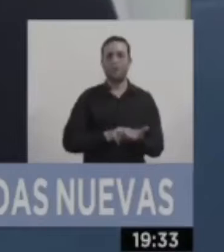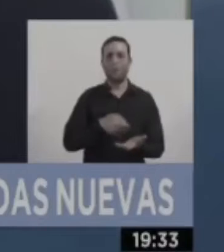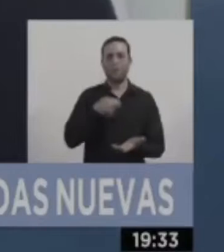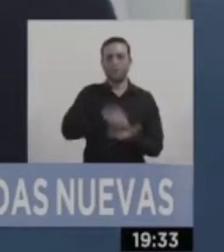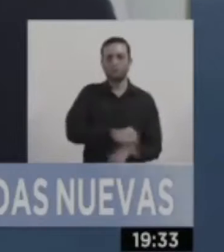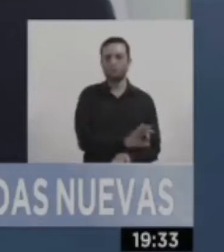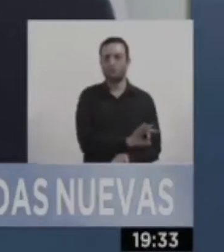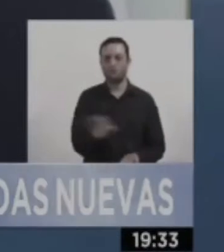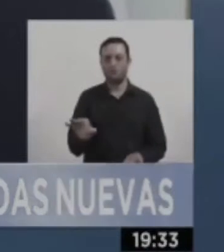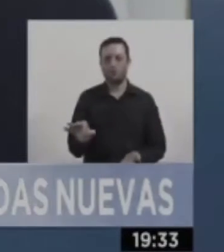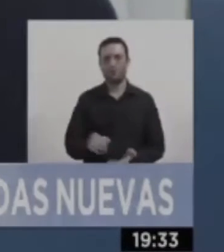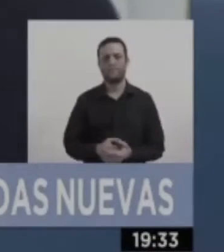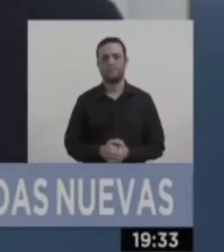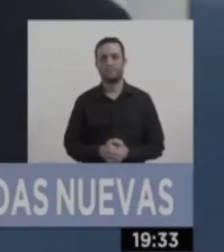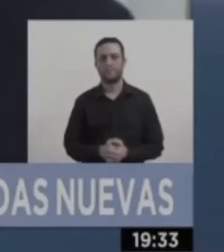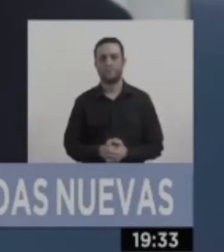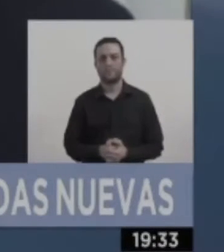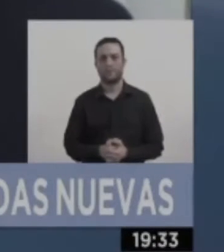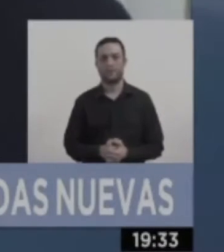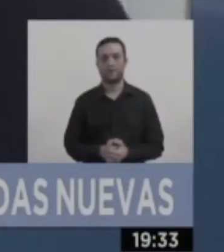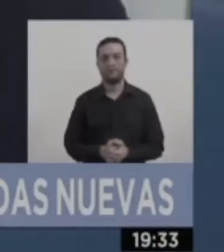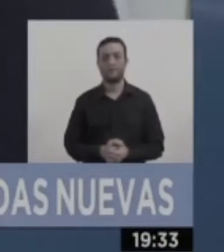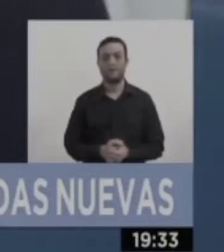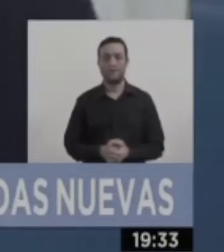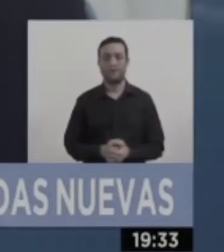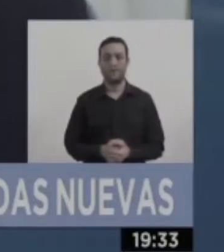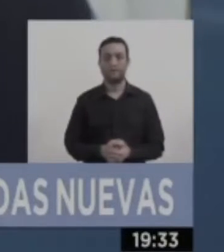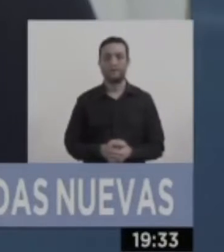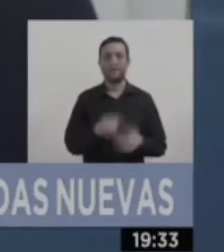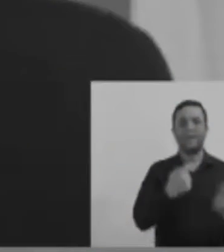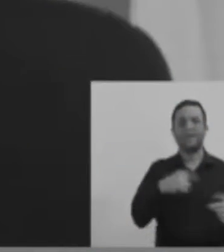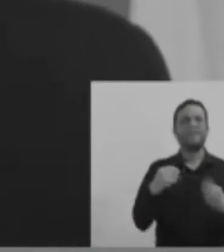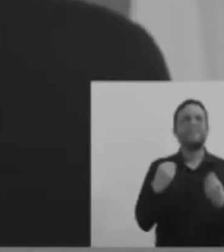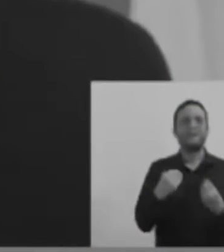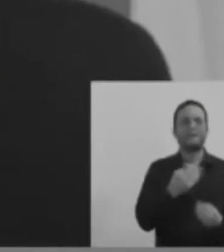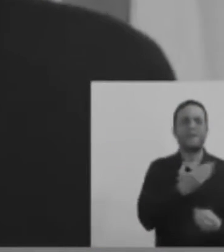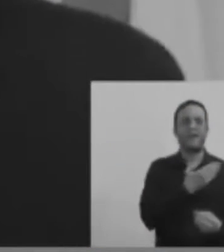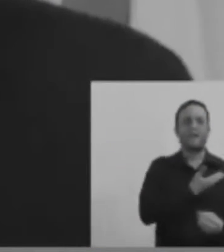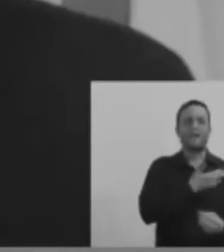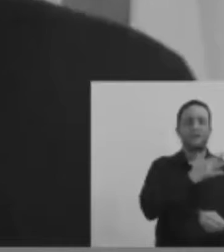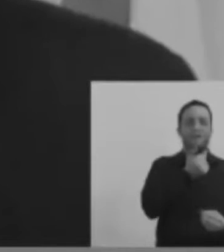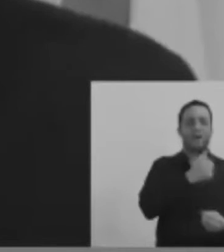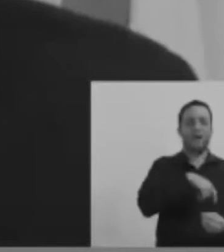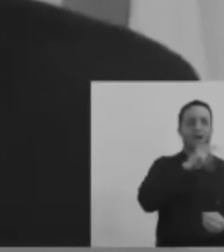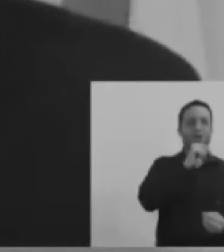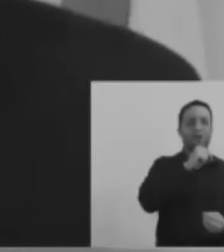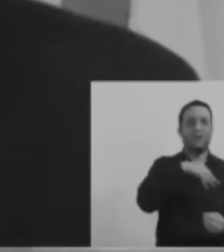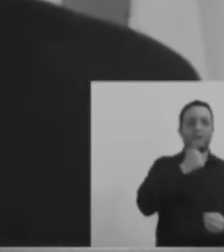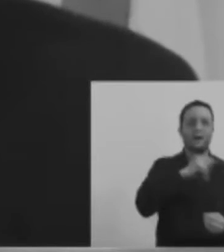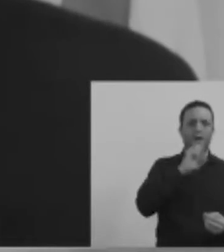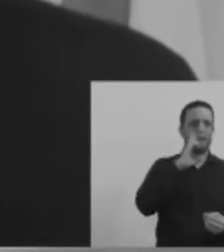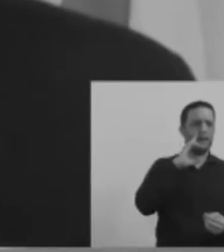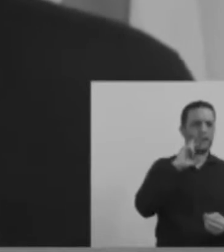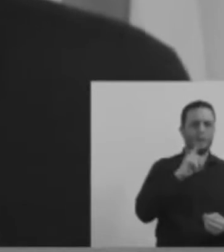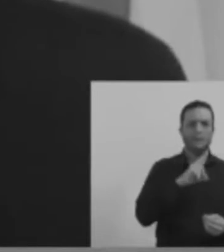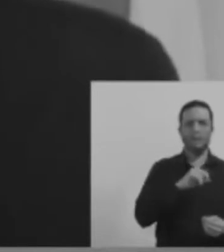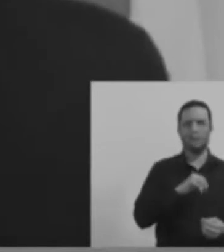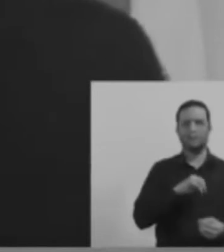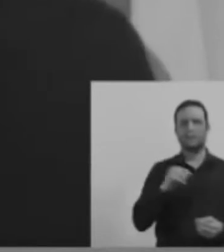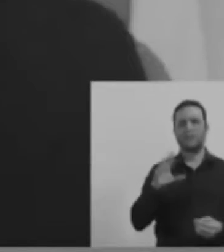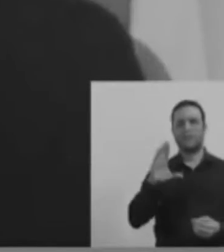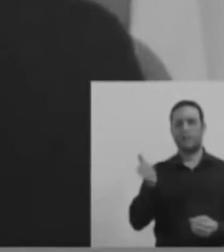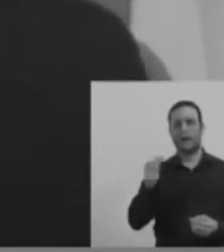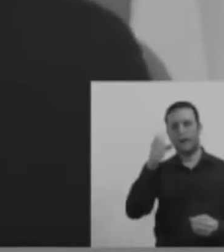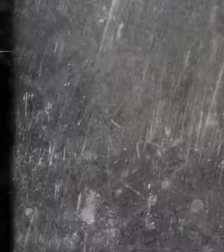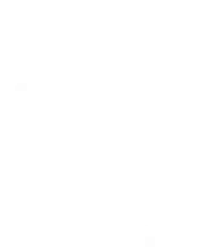es la diferencia que hay entre Gianfranco Macri y Lázaro Báez? Que Gianfranco Macri pudo entrar al blanqueo